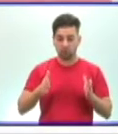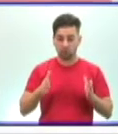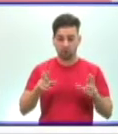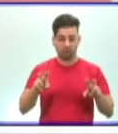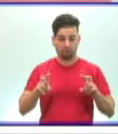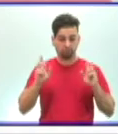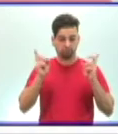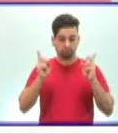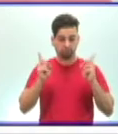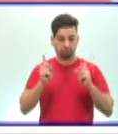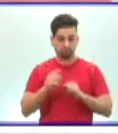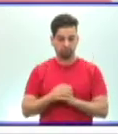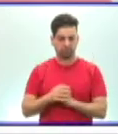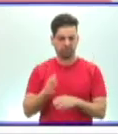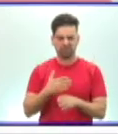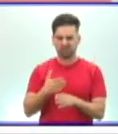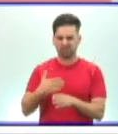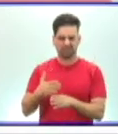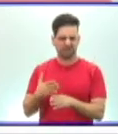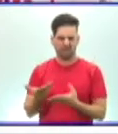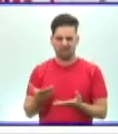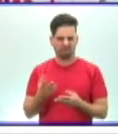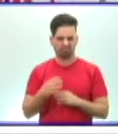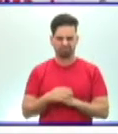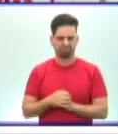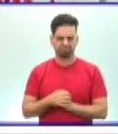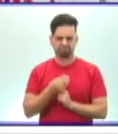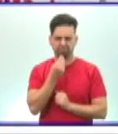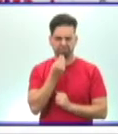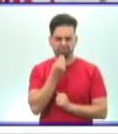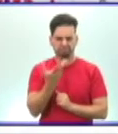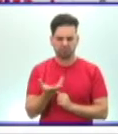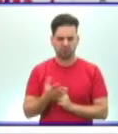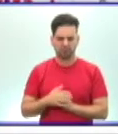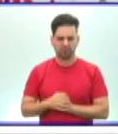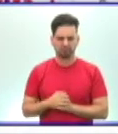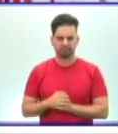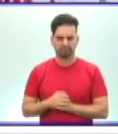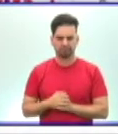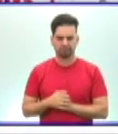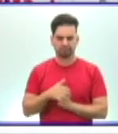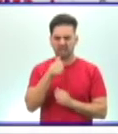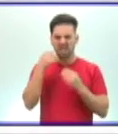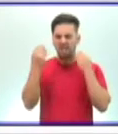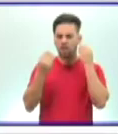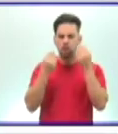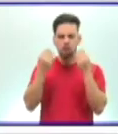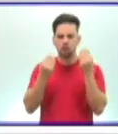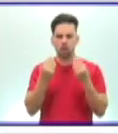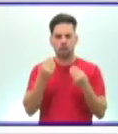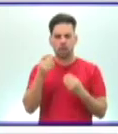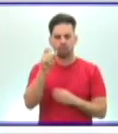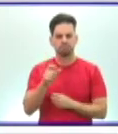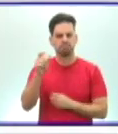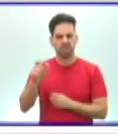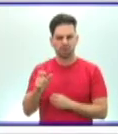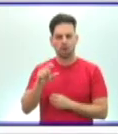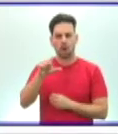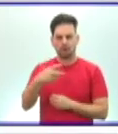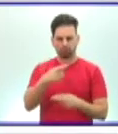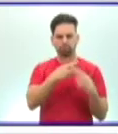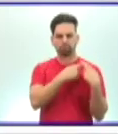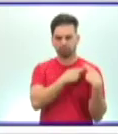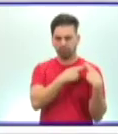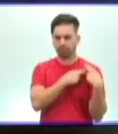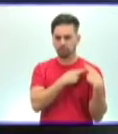nadie discute el cambio climático, como tampoco nadie duda del impacto del ser humano en él. Ahora, el debate, de darse, se